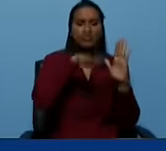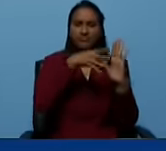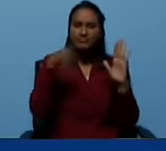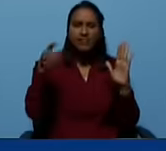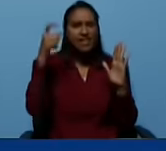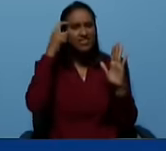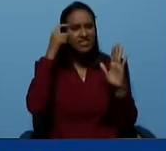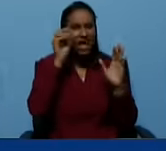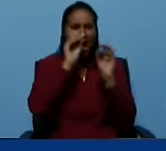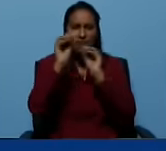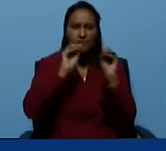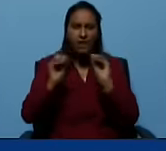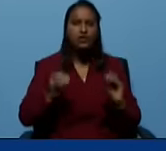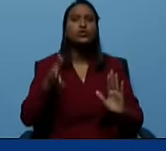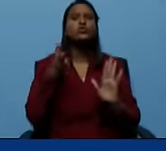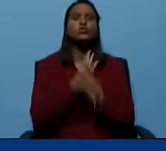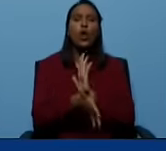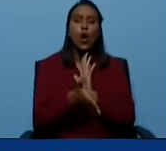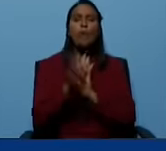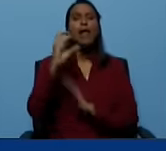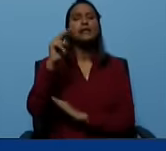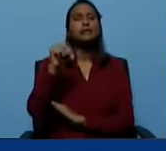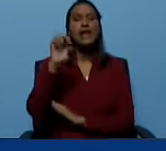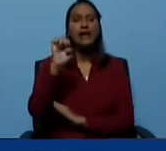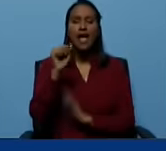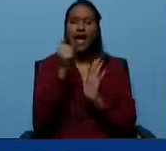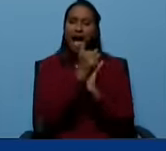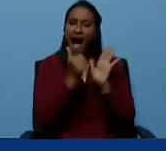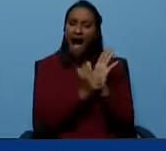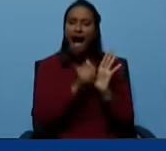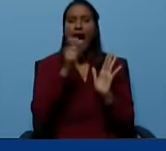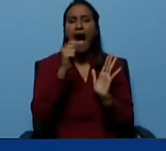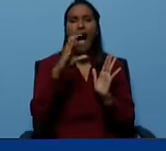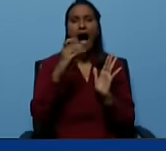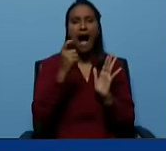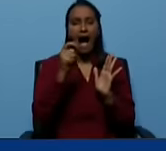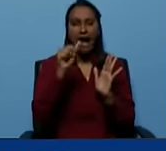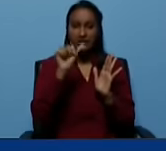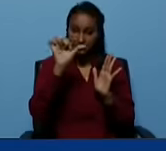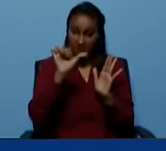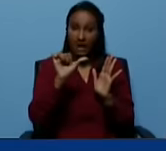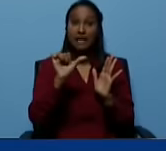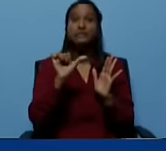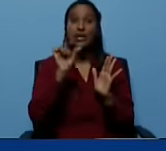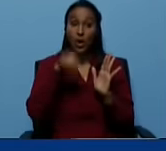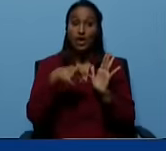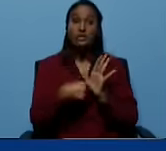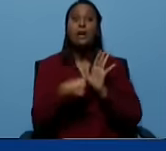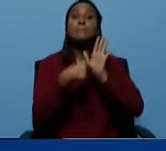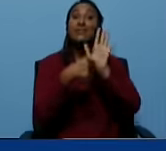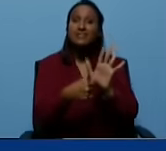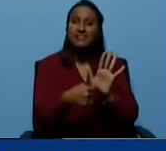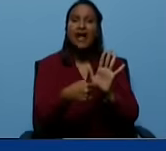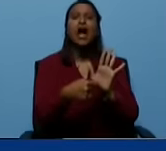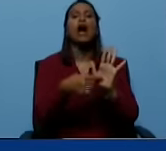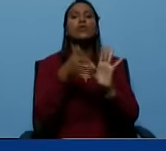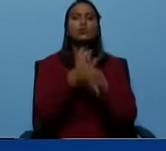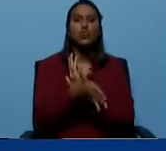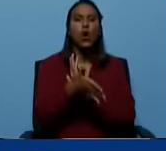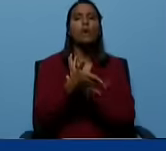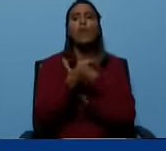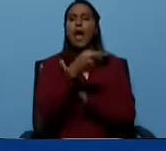actas que el Consejo Nacional Electoral y que de los candidatos y dirigentes que sí presentaron las actas puedan ser conocidas por los